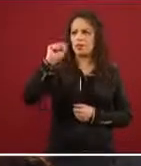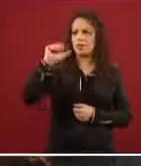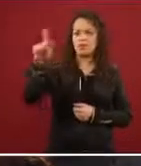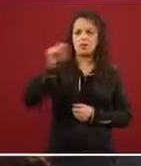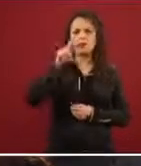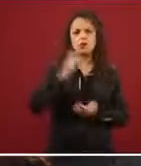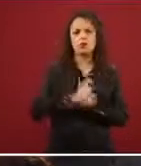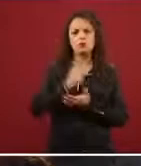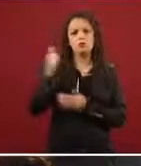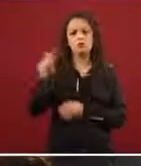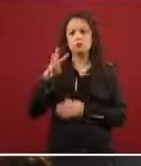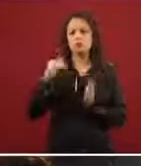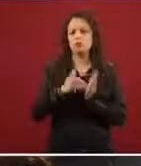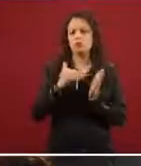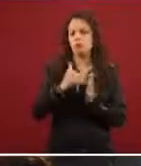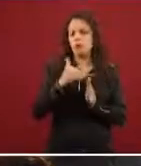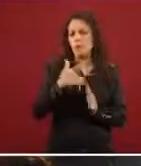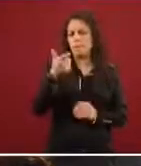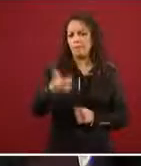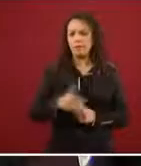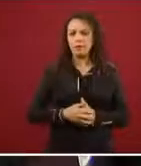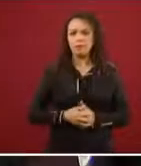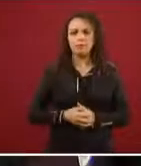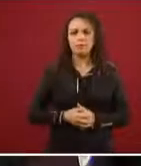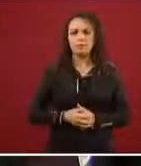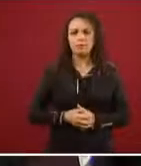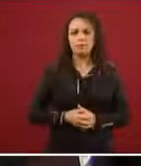19,000 millones de pesos. Igualmente también